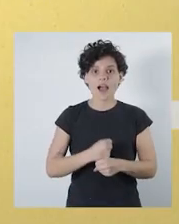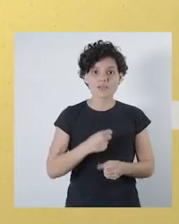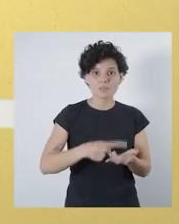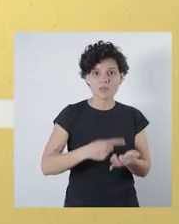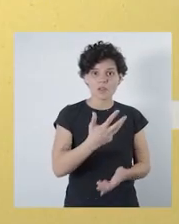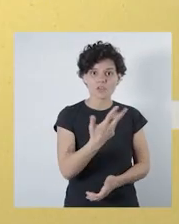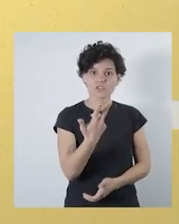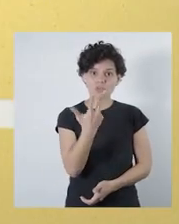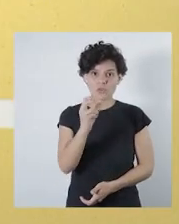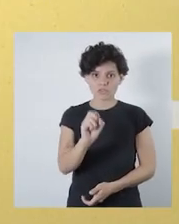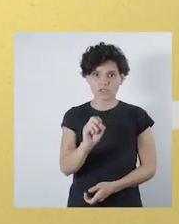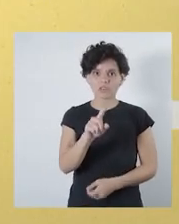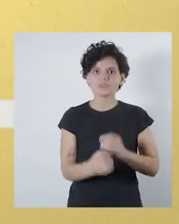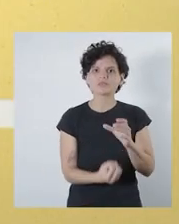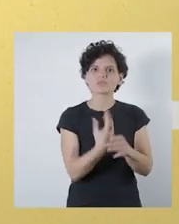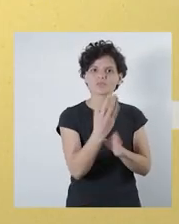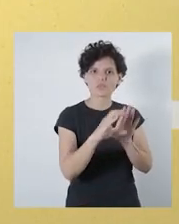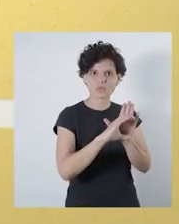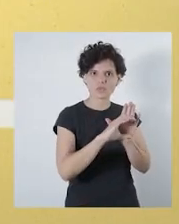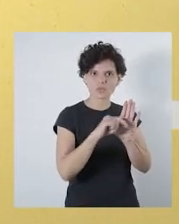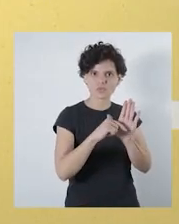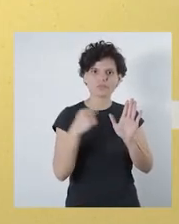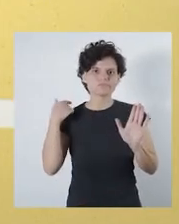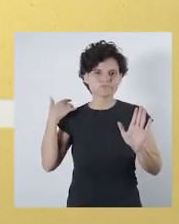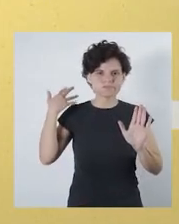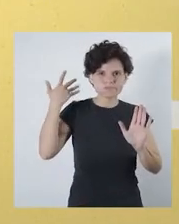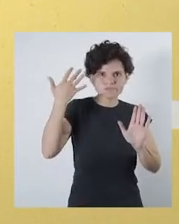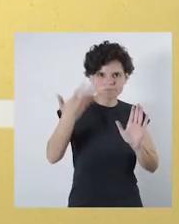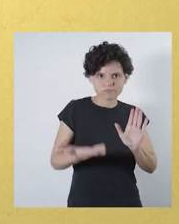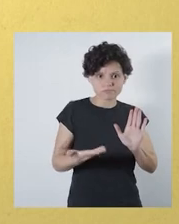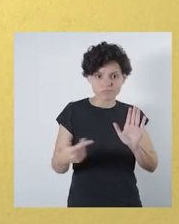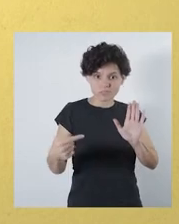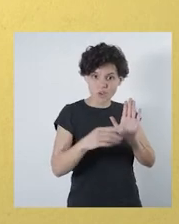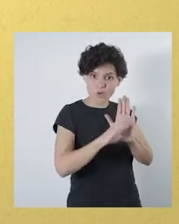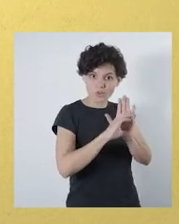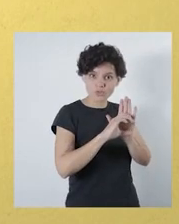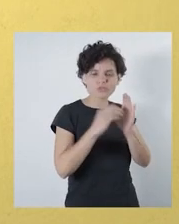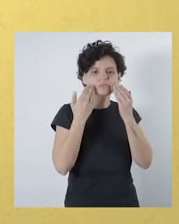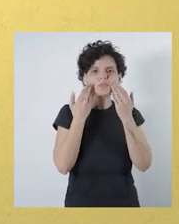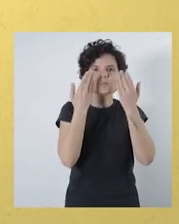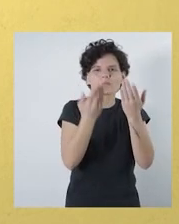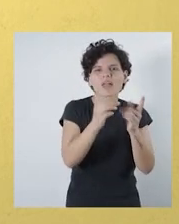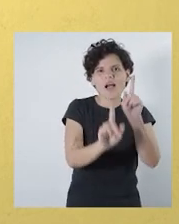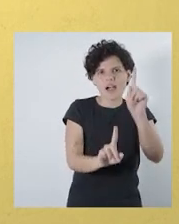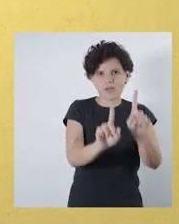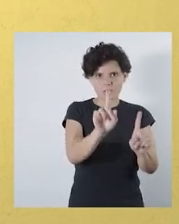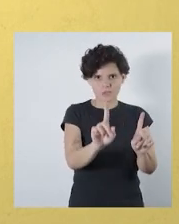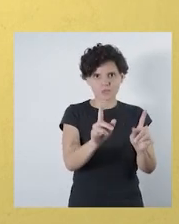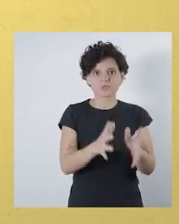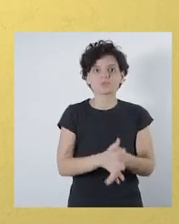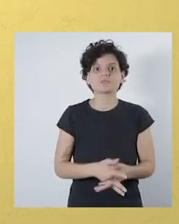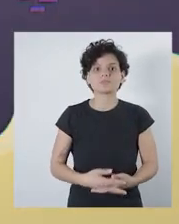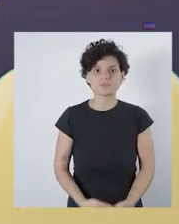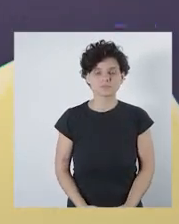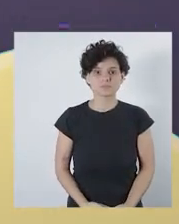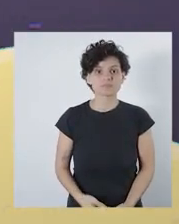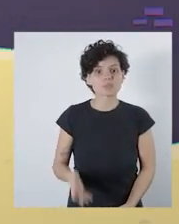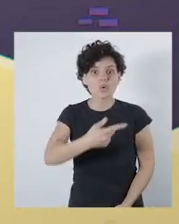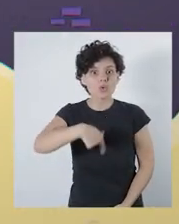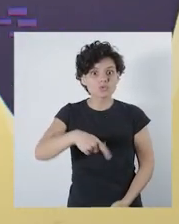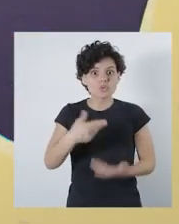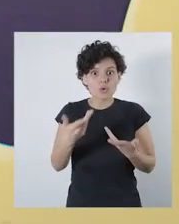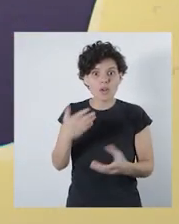En el año 1980 fue creada la Constitución que nos rige hasta hoy. Una Constitución de privilegios, pero solo para